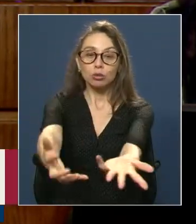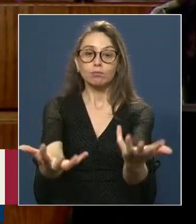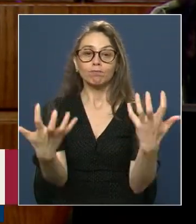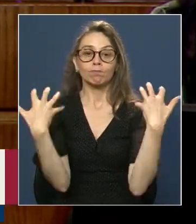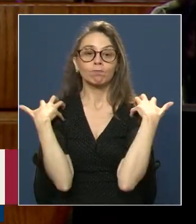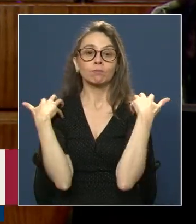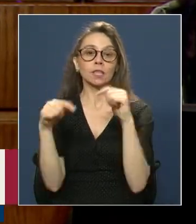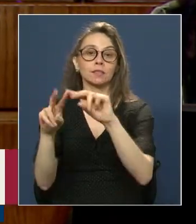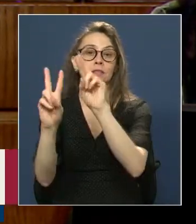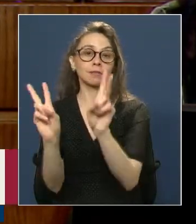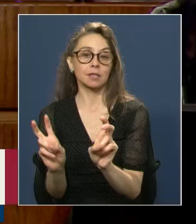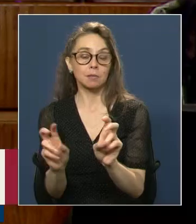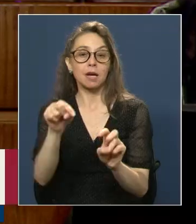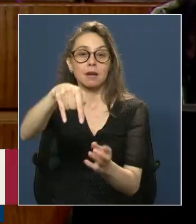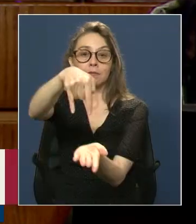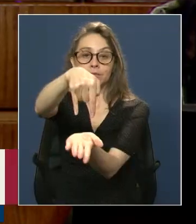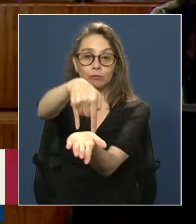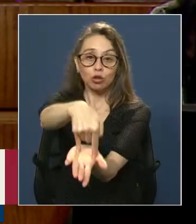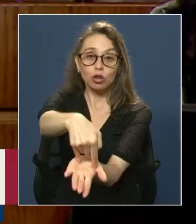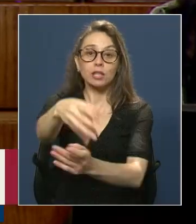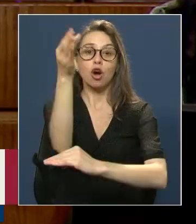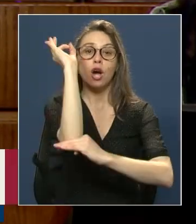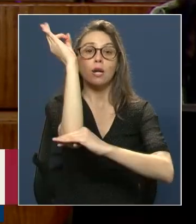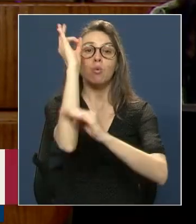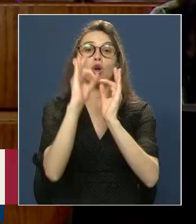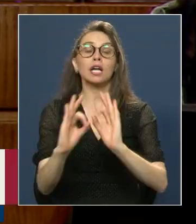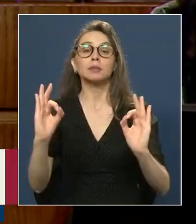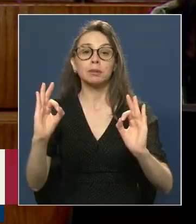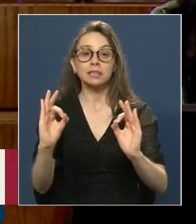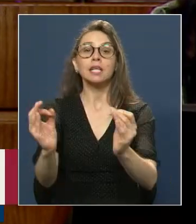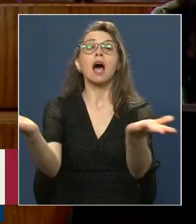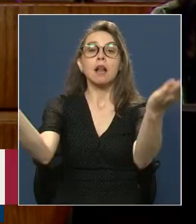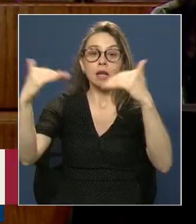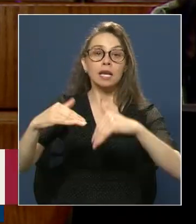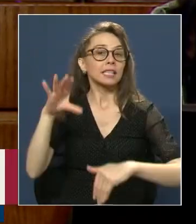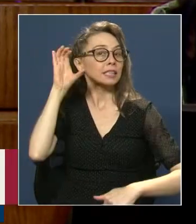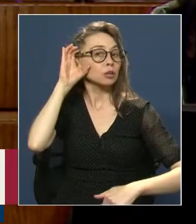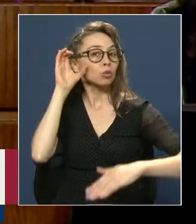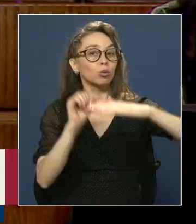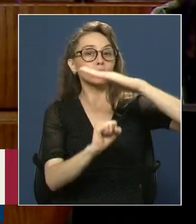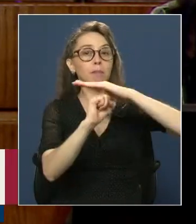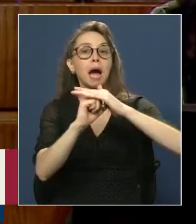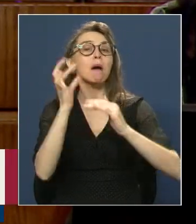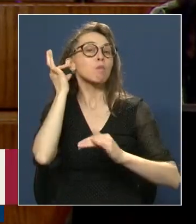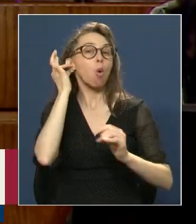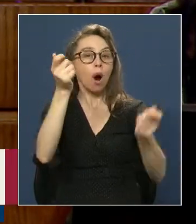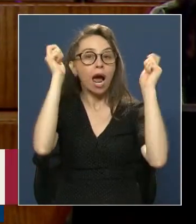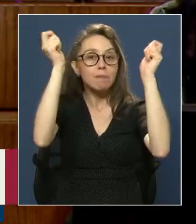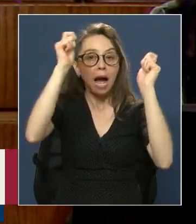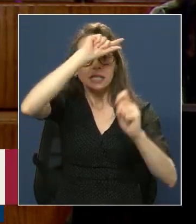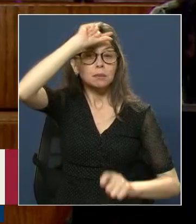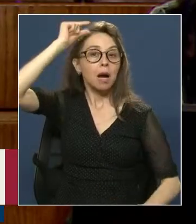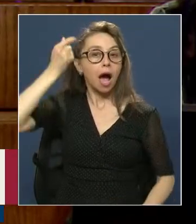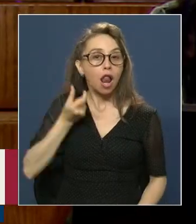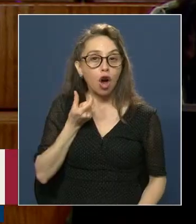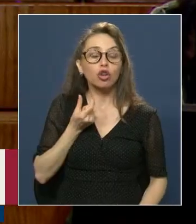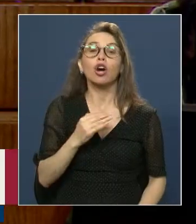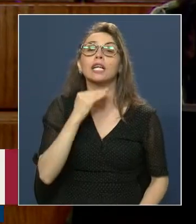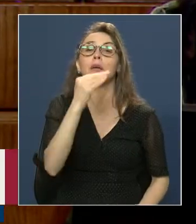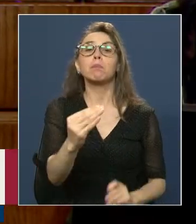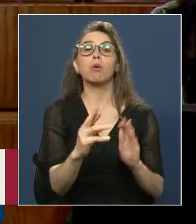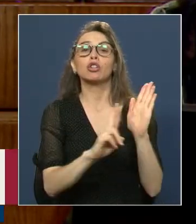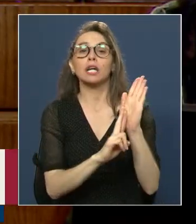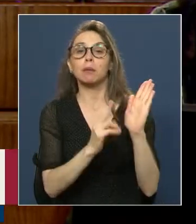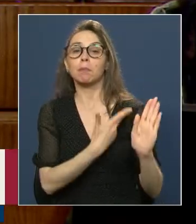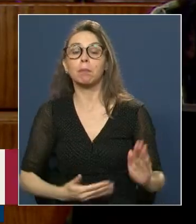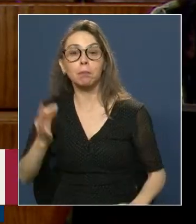en el asunto y que este Congreso, en una sesión especial, escuche a sus machis y sus loncos. Presidenta, ¿qué importa el